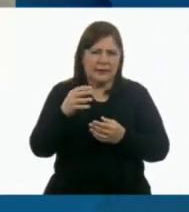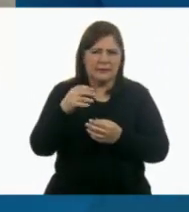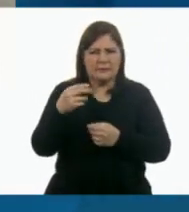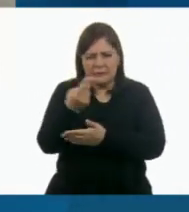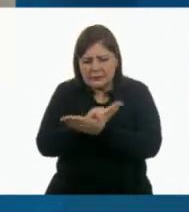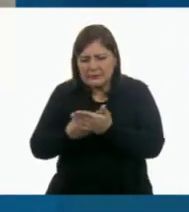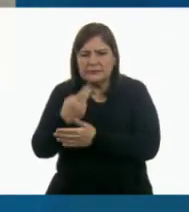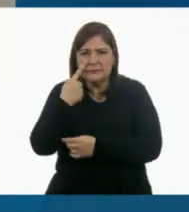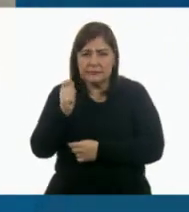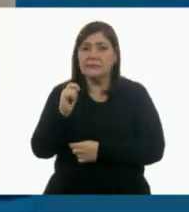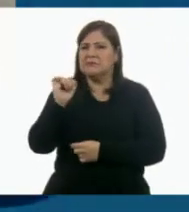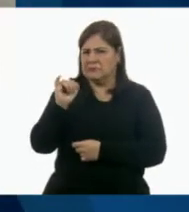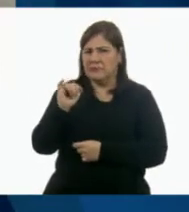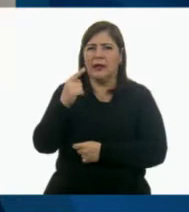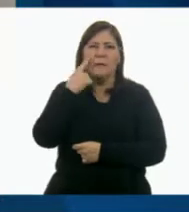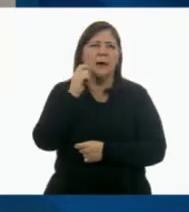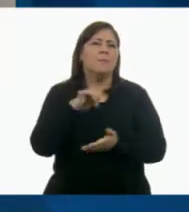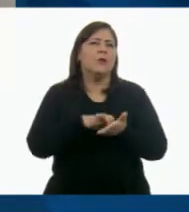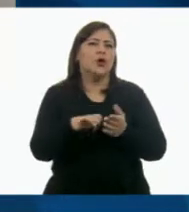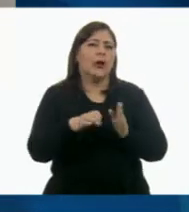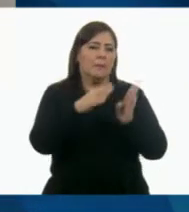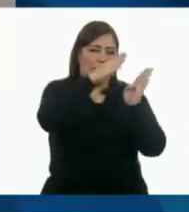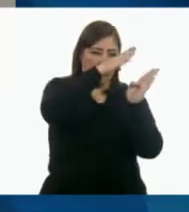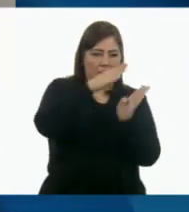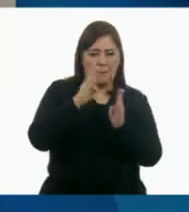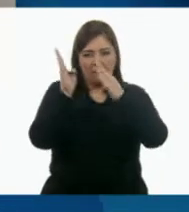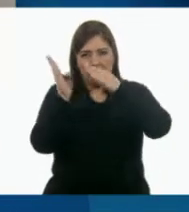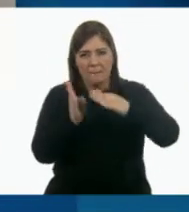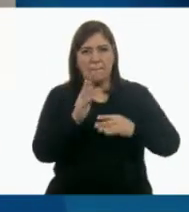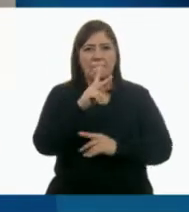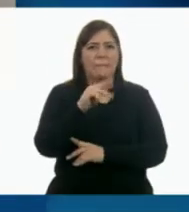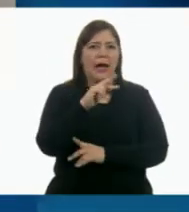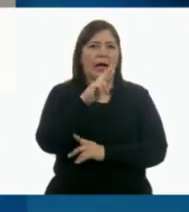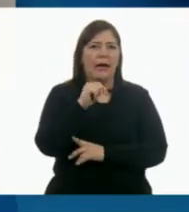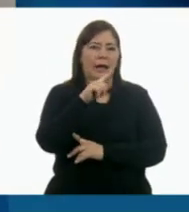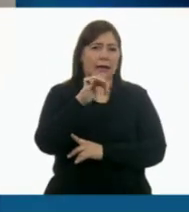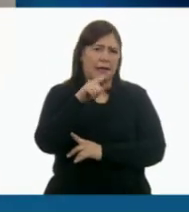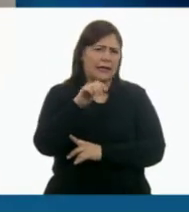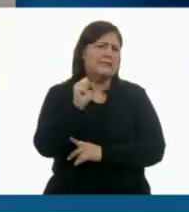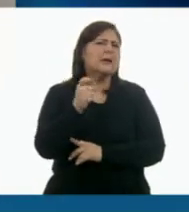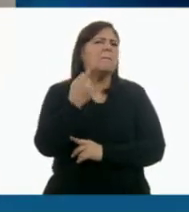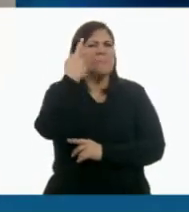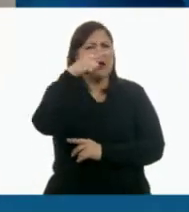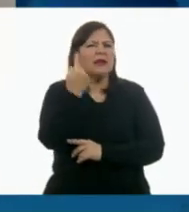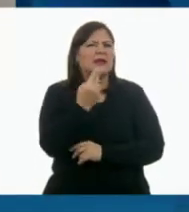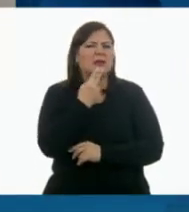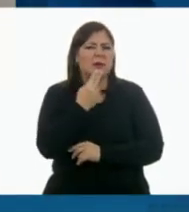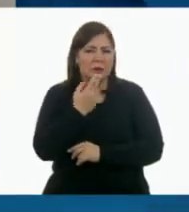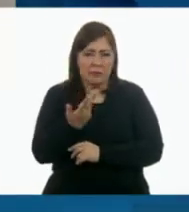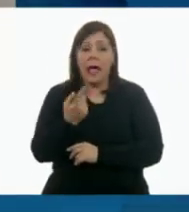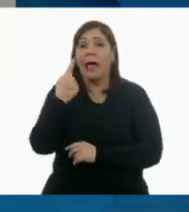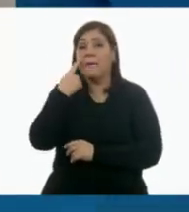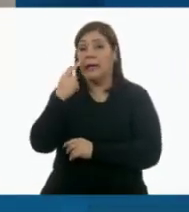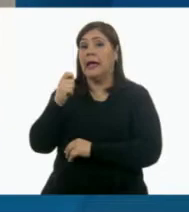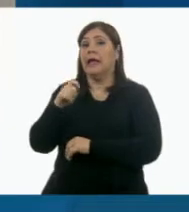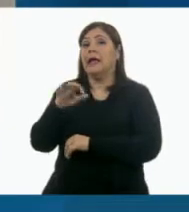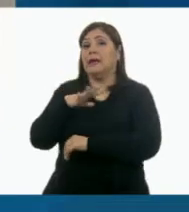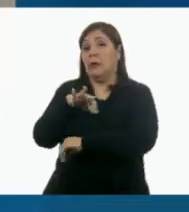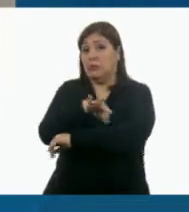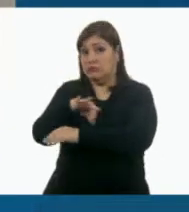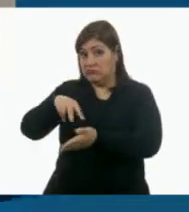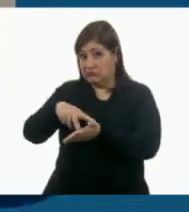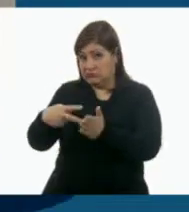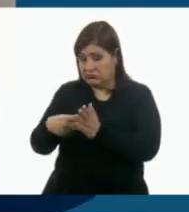ejemplo, ¿cuál es la función de las líneas paralelas en lo que haces? Las líneas paralelas en arquitectura son muy